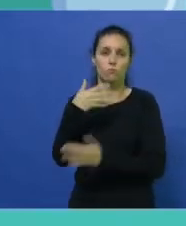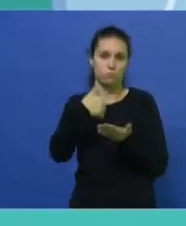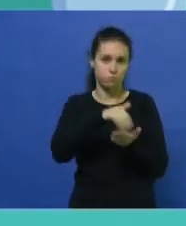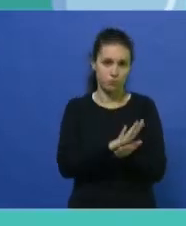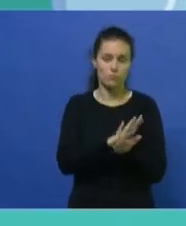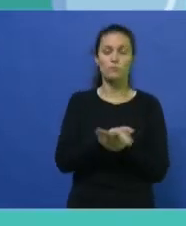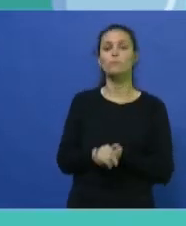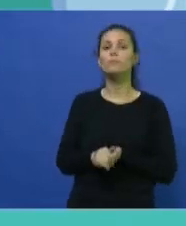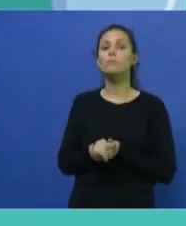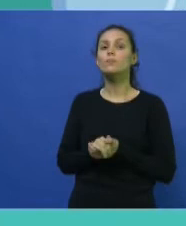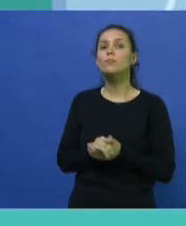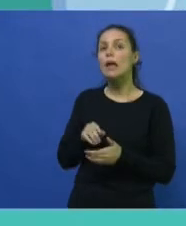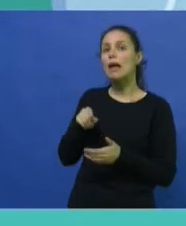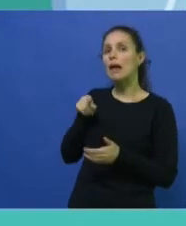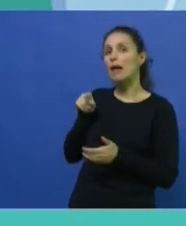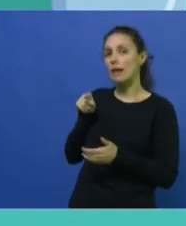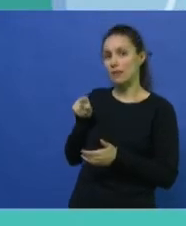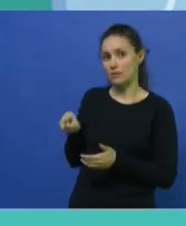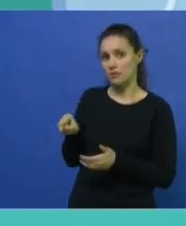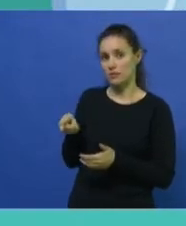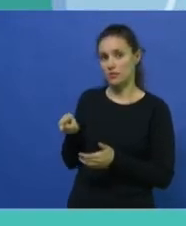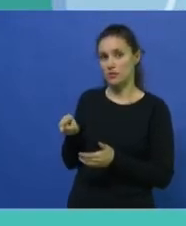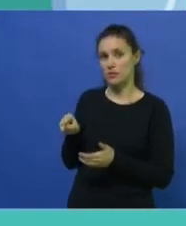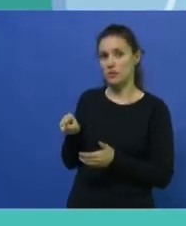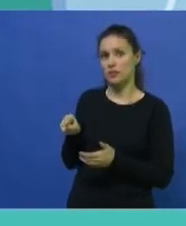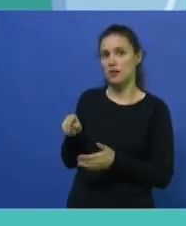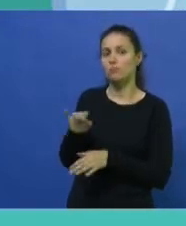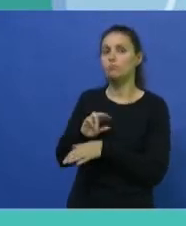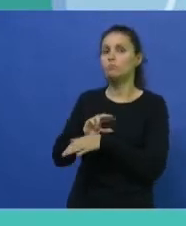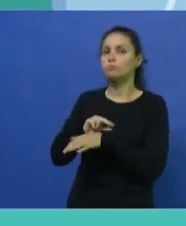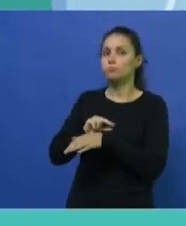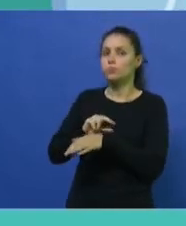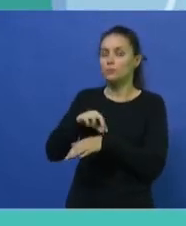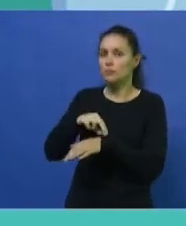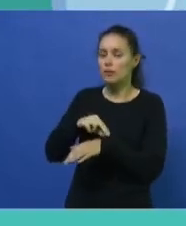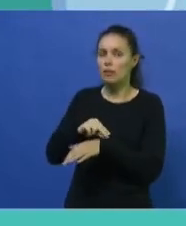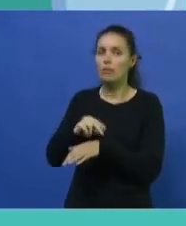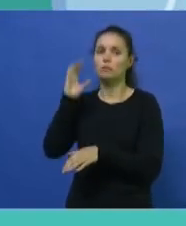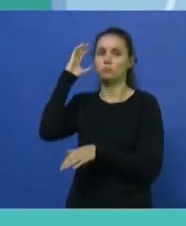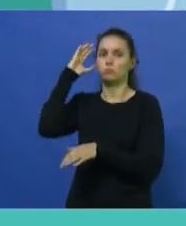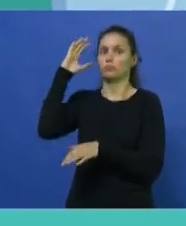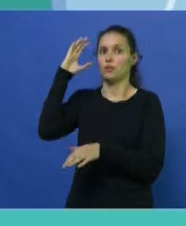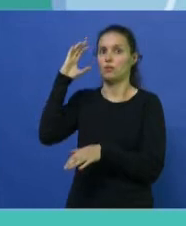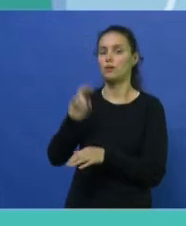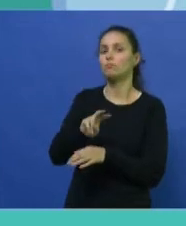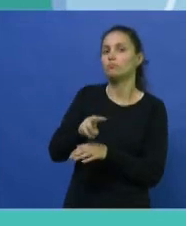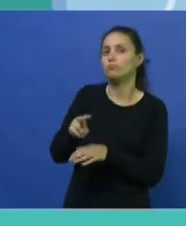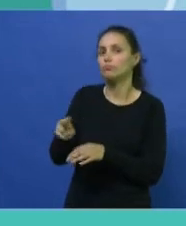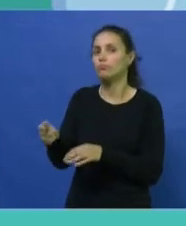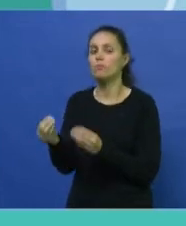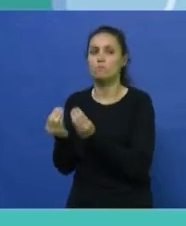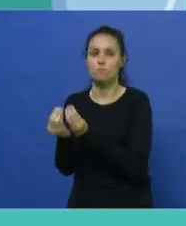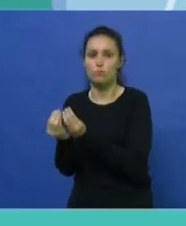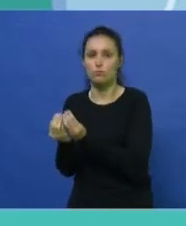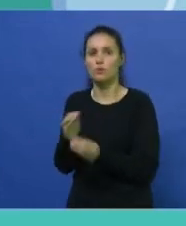meningitis que es una enfermedad grave que lamentablemente tiene un alto índice de mortalidad sobre todo